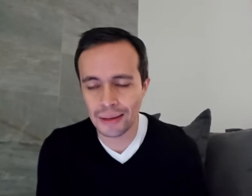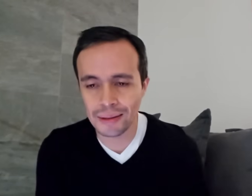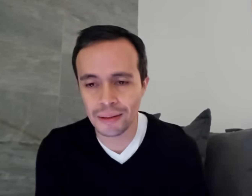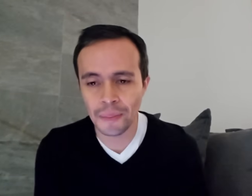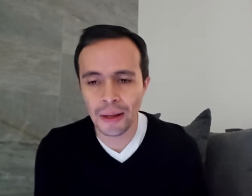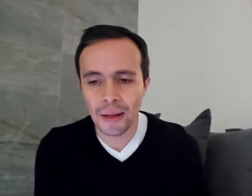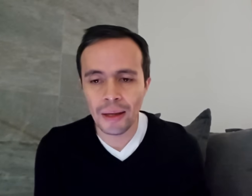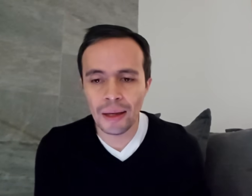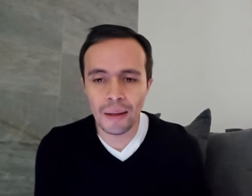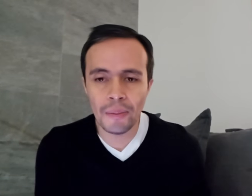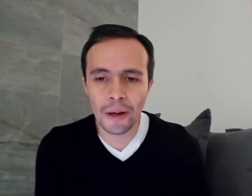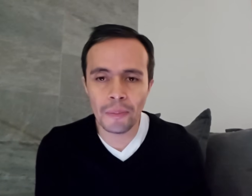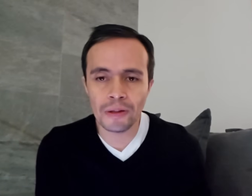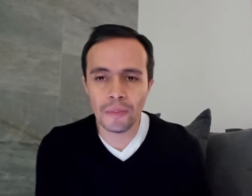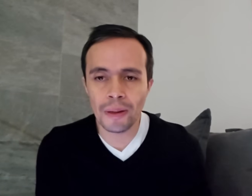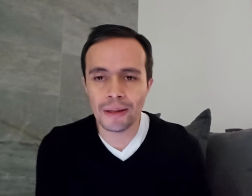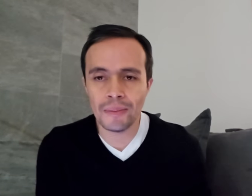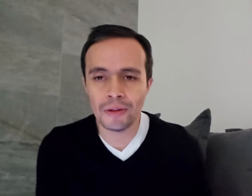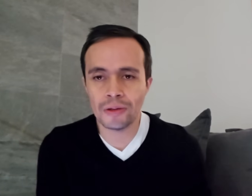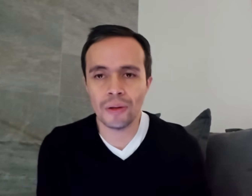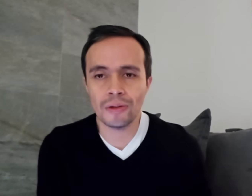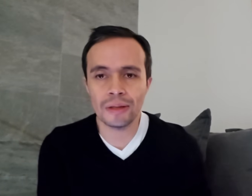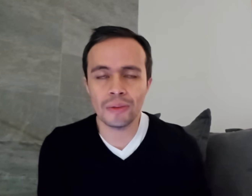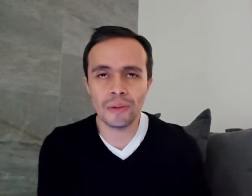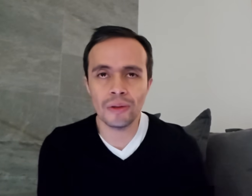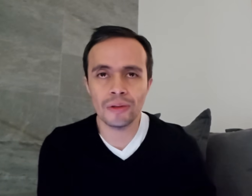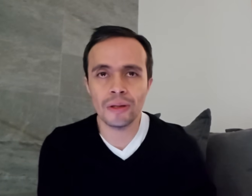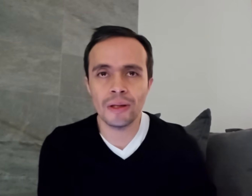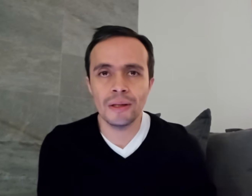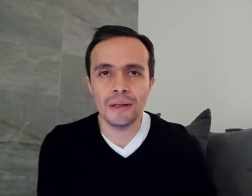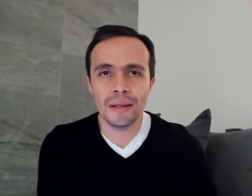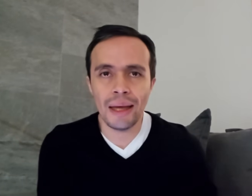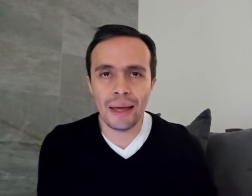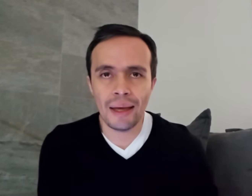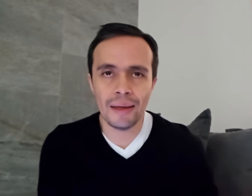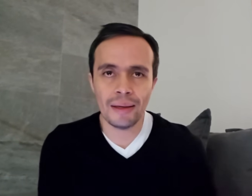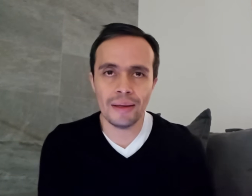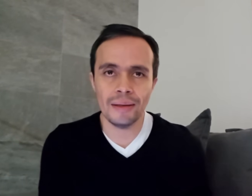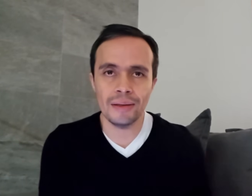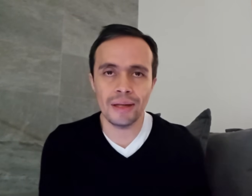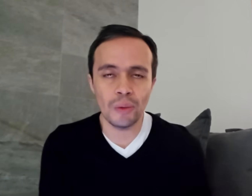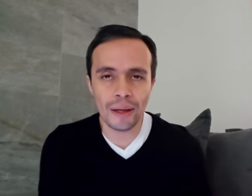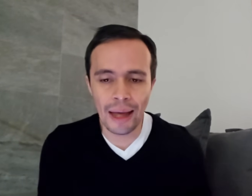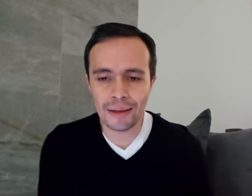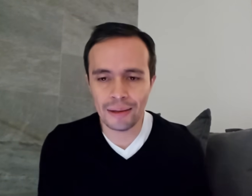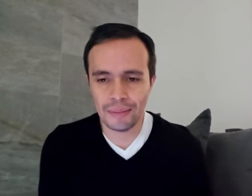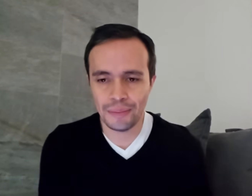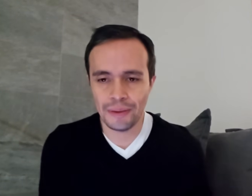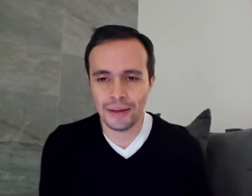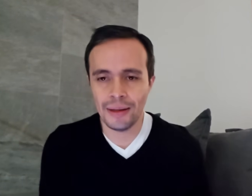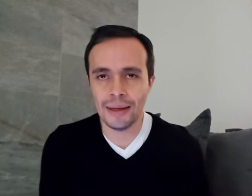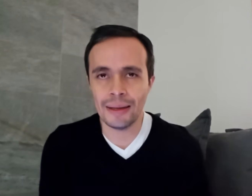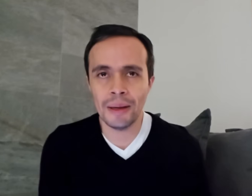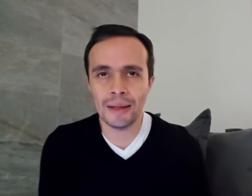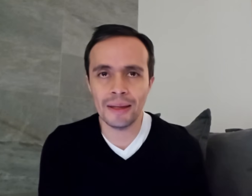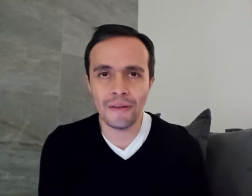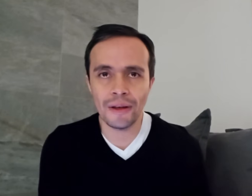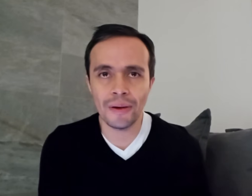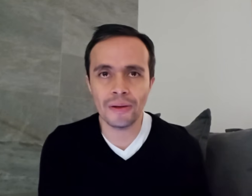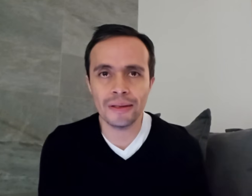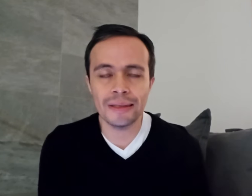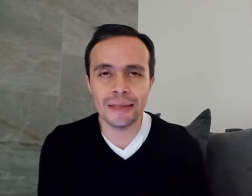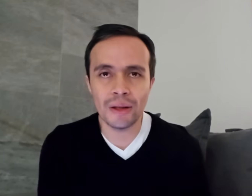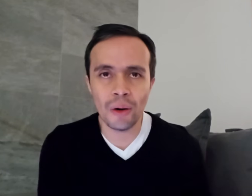los migrantes y bueno, pues compartimos los asuntos de seguridad, el tema